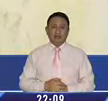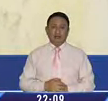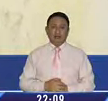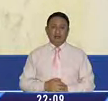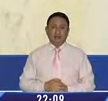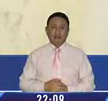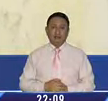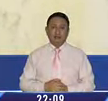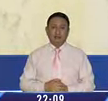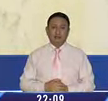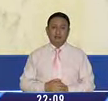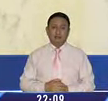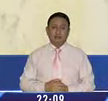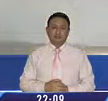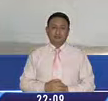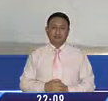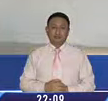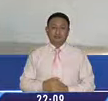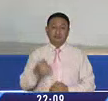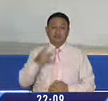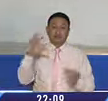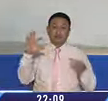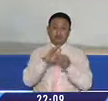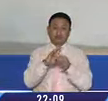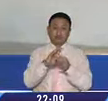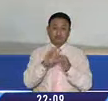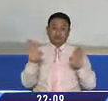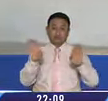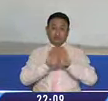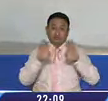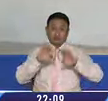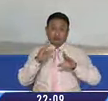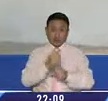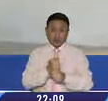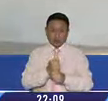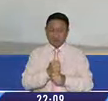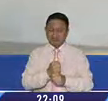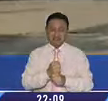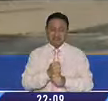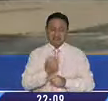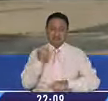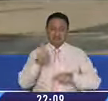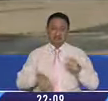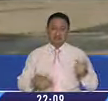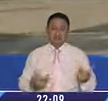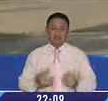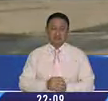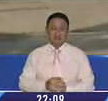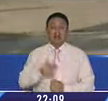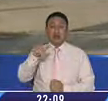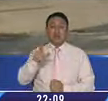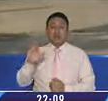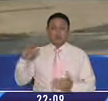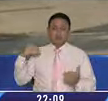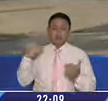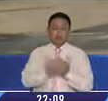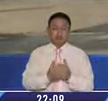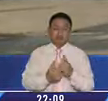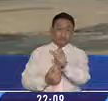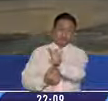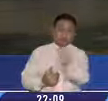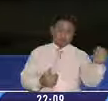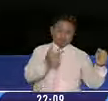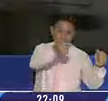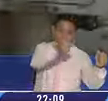De poco sirvió la presencia de los candados en las puertas como medida de seguridad. El asesino llegó y a través de la ventana